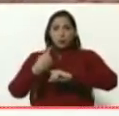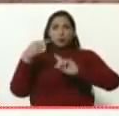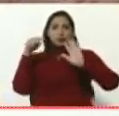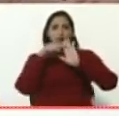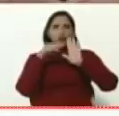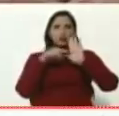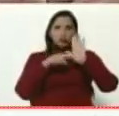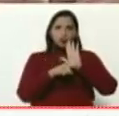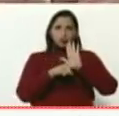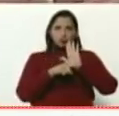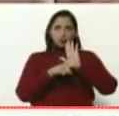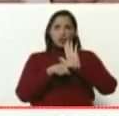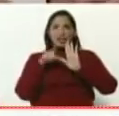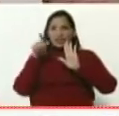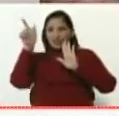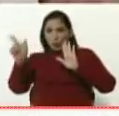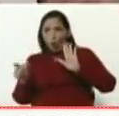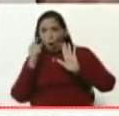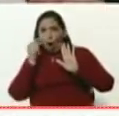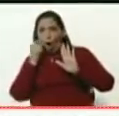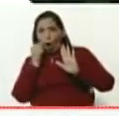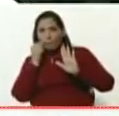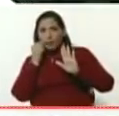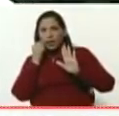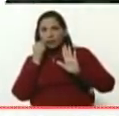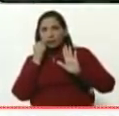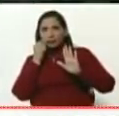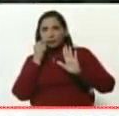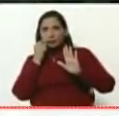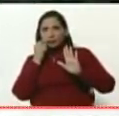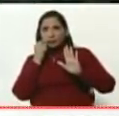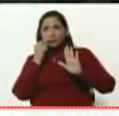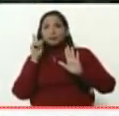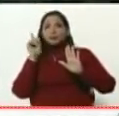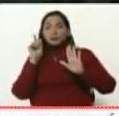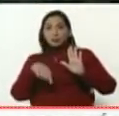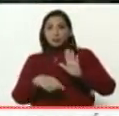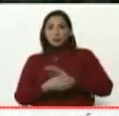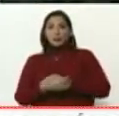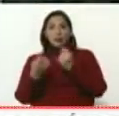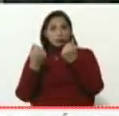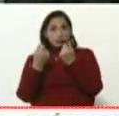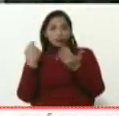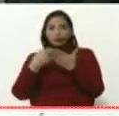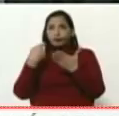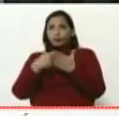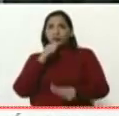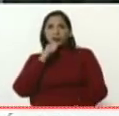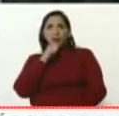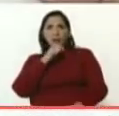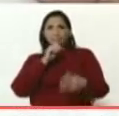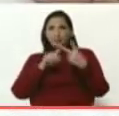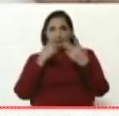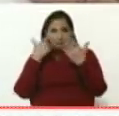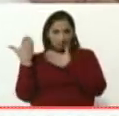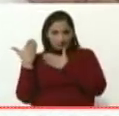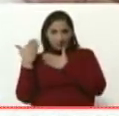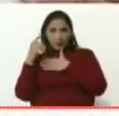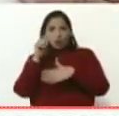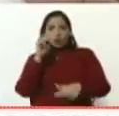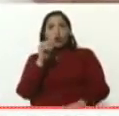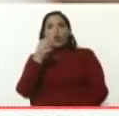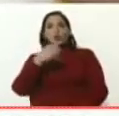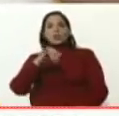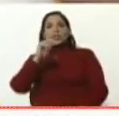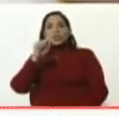criminal, Josué Hidalgo Azuaje. Y que quien pichaba el billete, quien ponía la plata, era este traficante de oro,